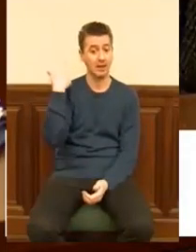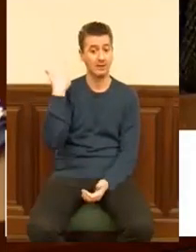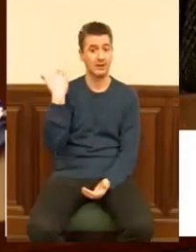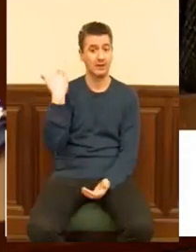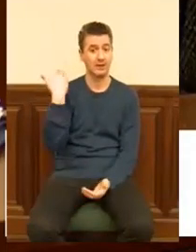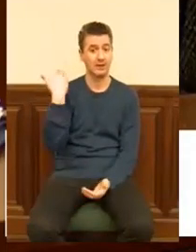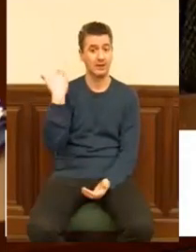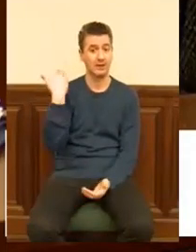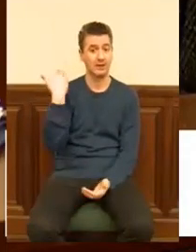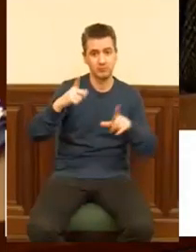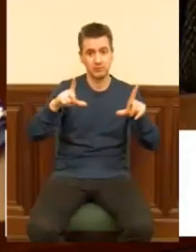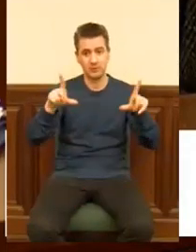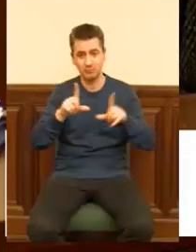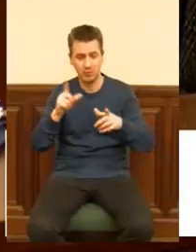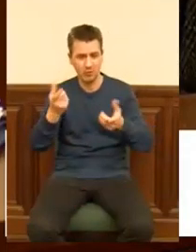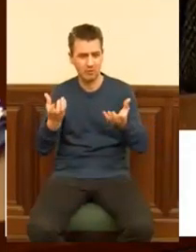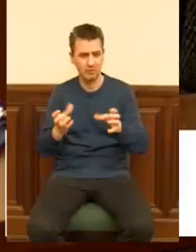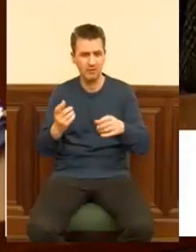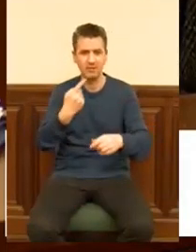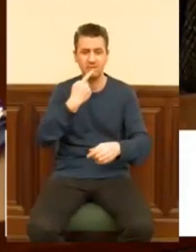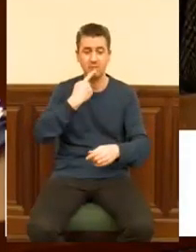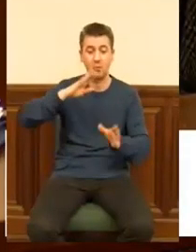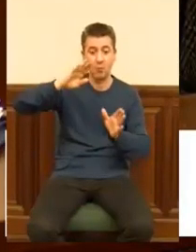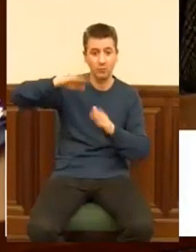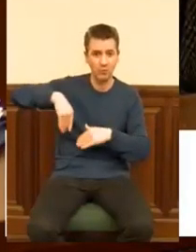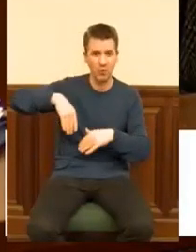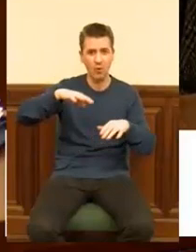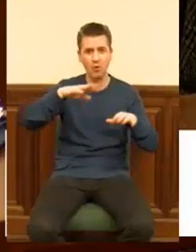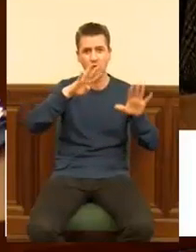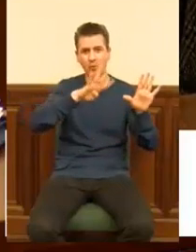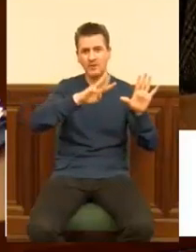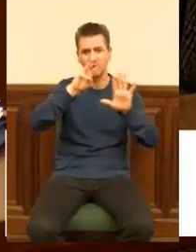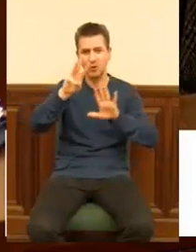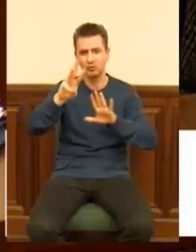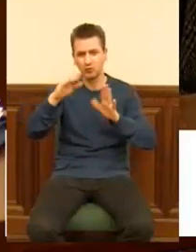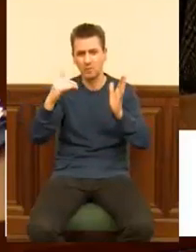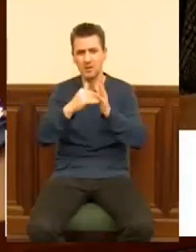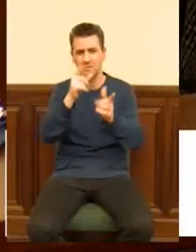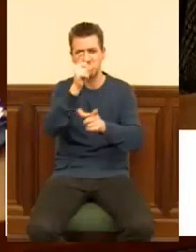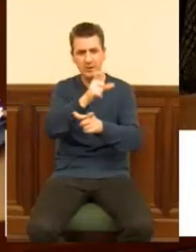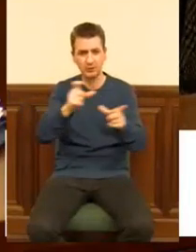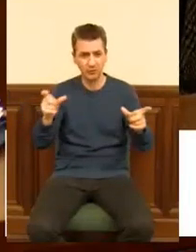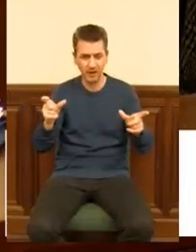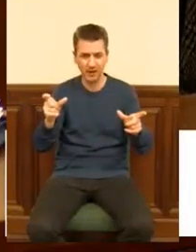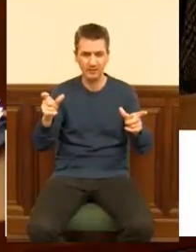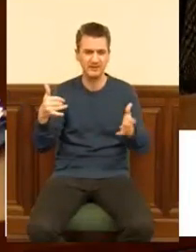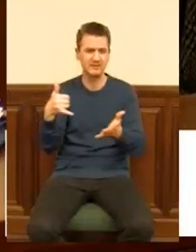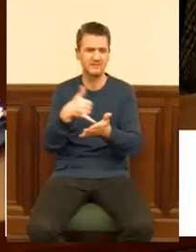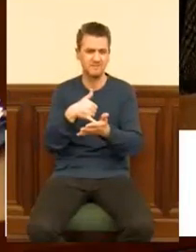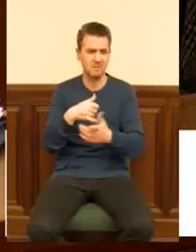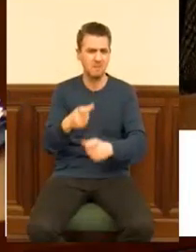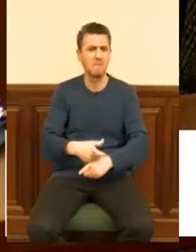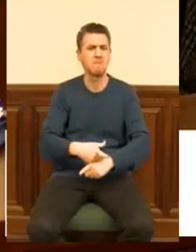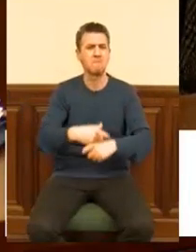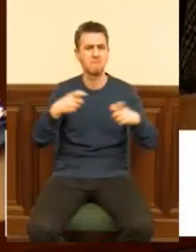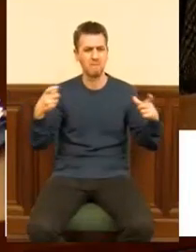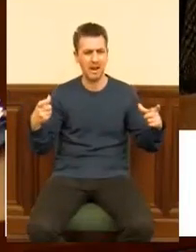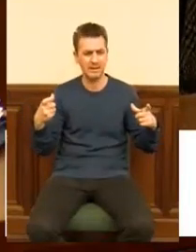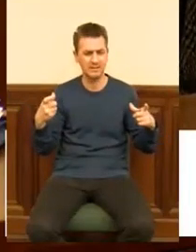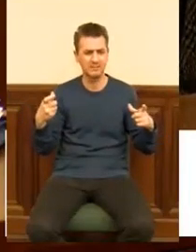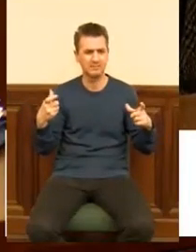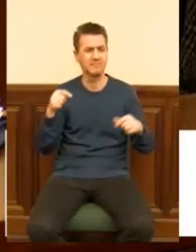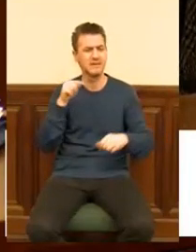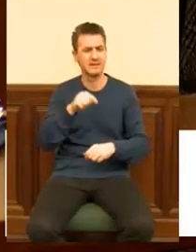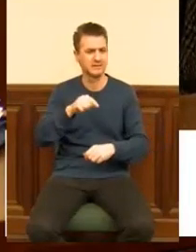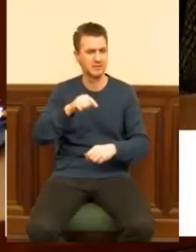año han aumentado en 800.000 personas en nuestro país las familias en situación de pobreza severa, que alcanzan